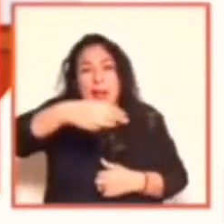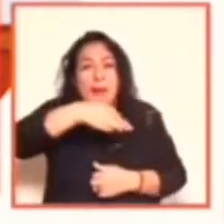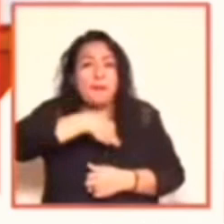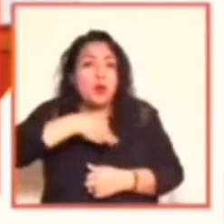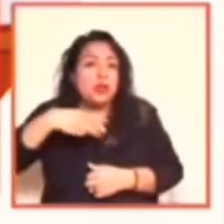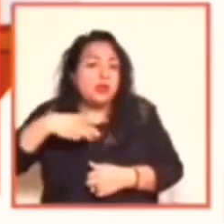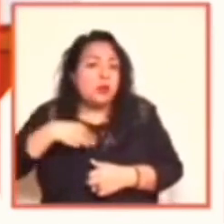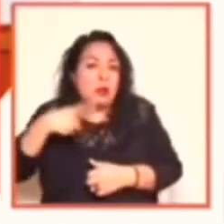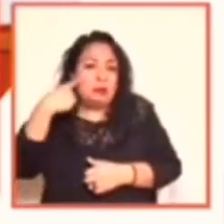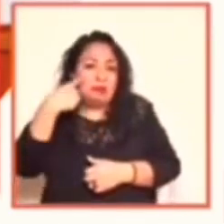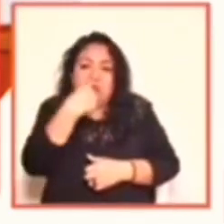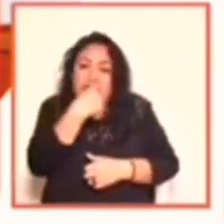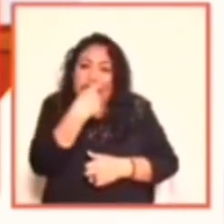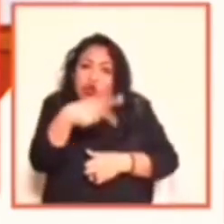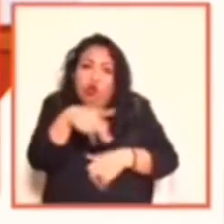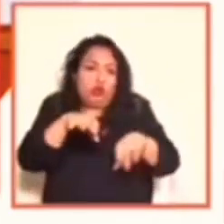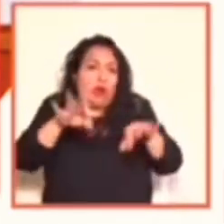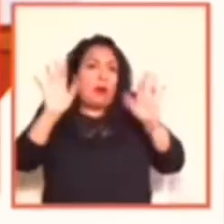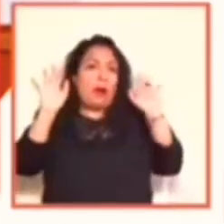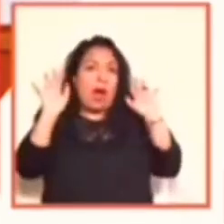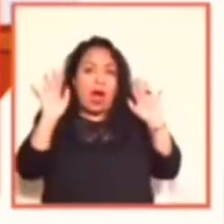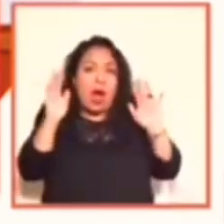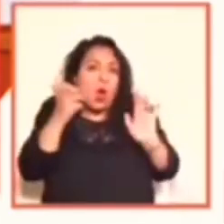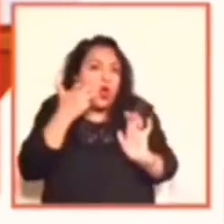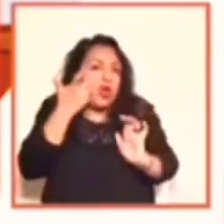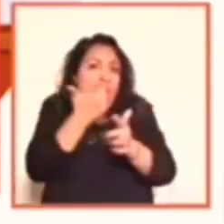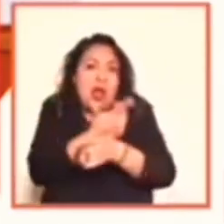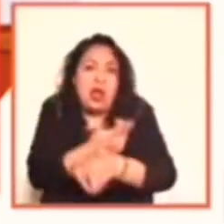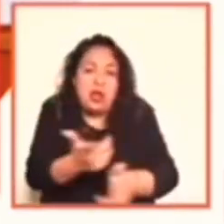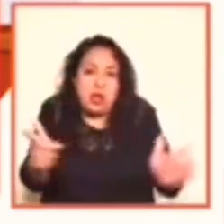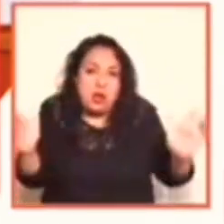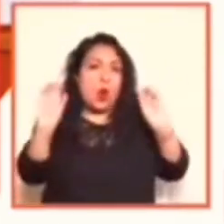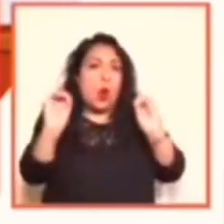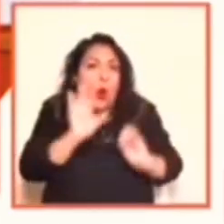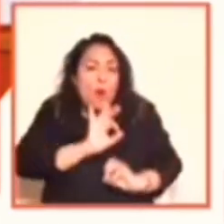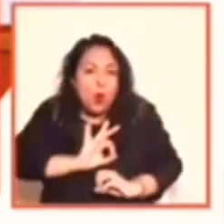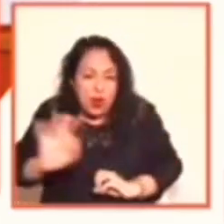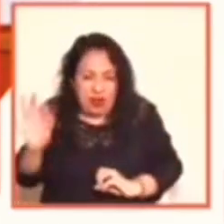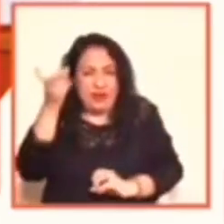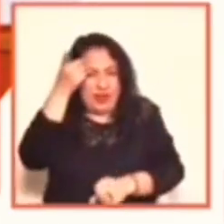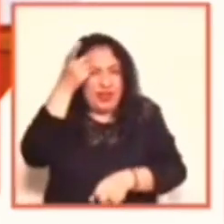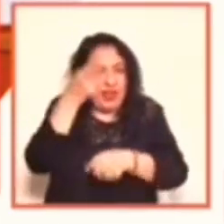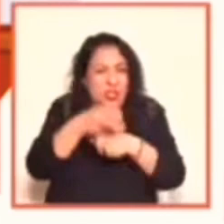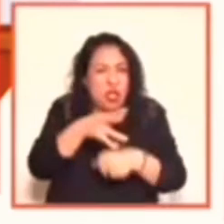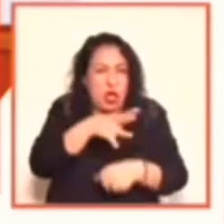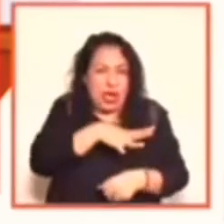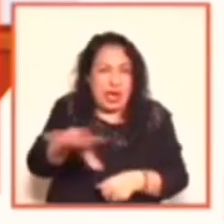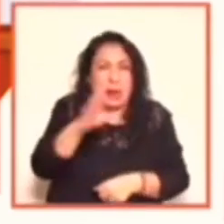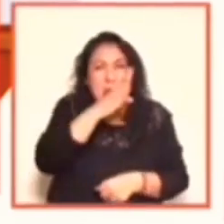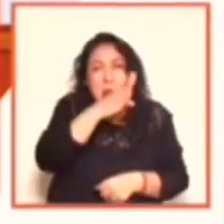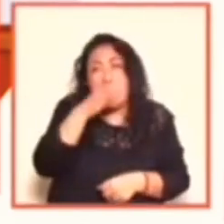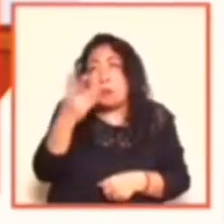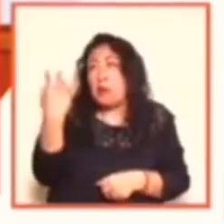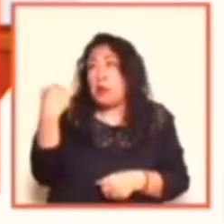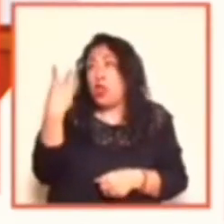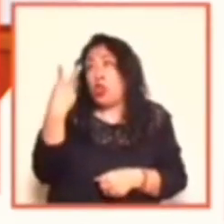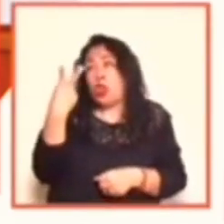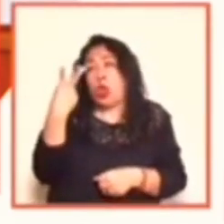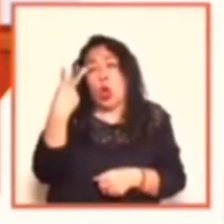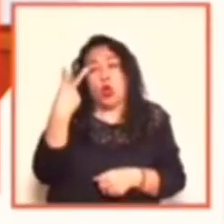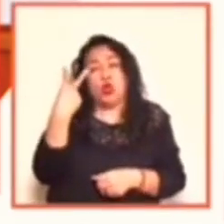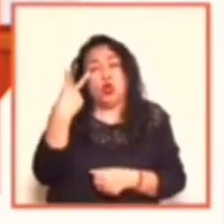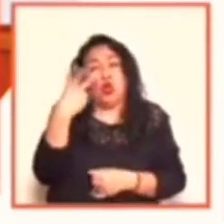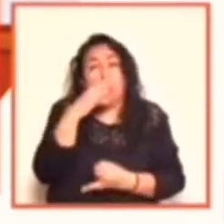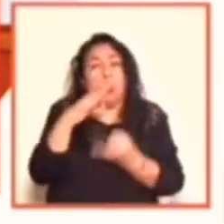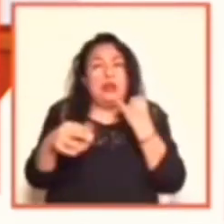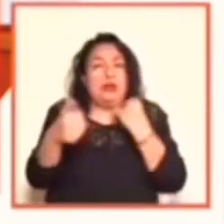quiso con su biblioteca o lo que pudo. La Dirección General de Bibliotecas se encargó, al menos en los dos últimos sexenios, en ampliar